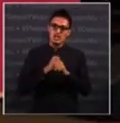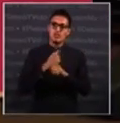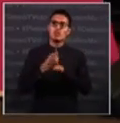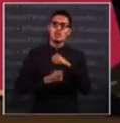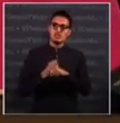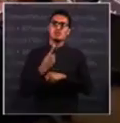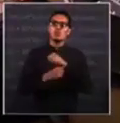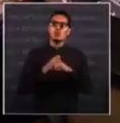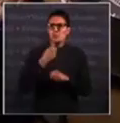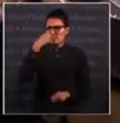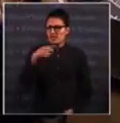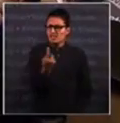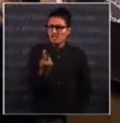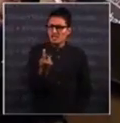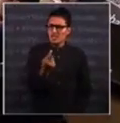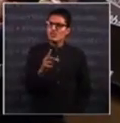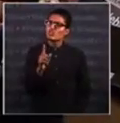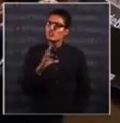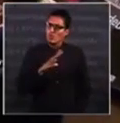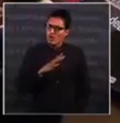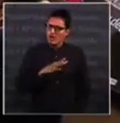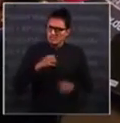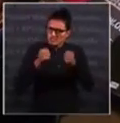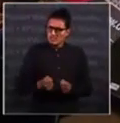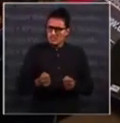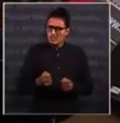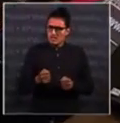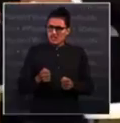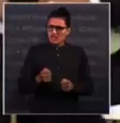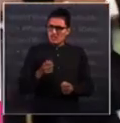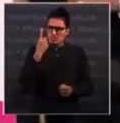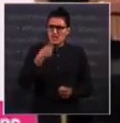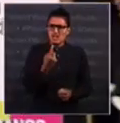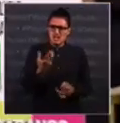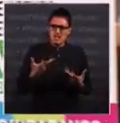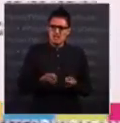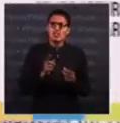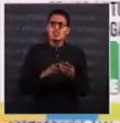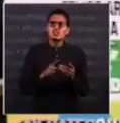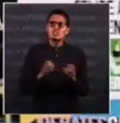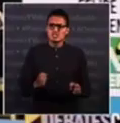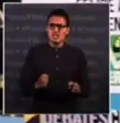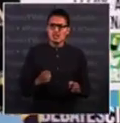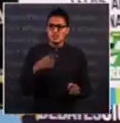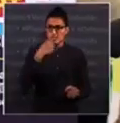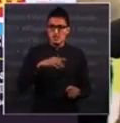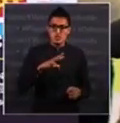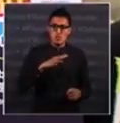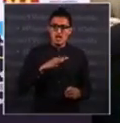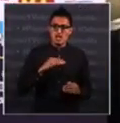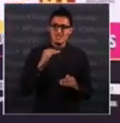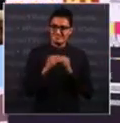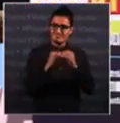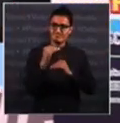para qué? Para que no exista una estrategia de seguridad. ¿Y todo para qué? para que ni siquiera implícitamente